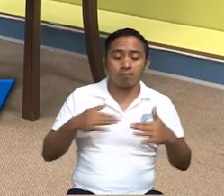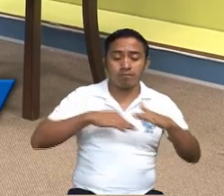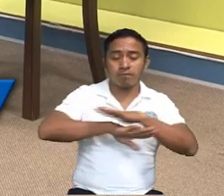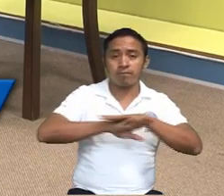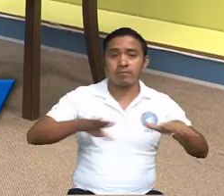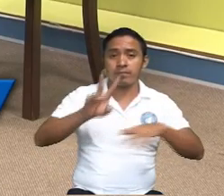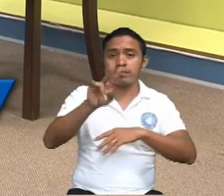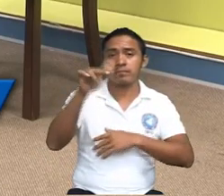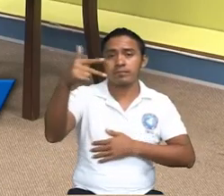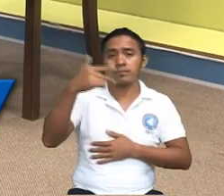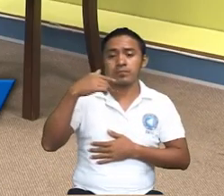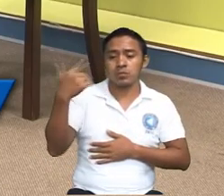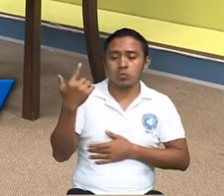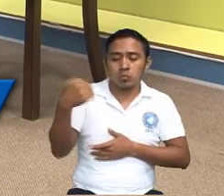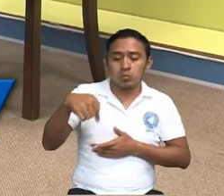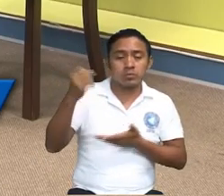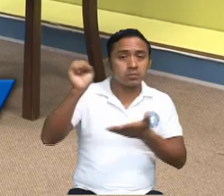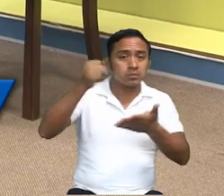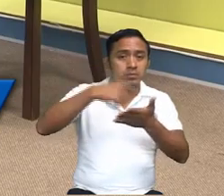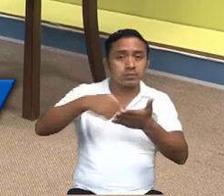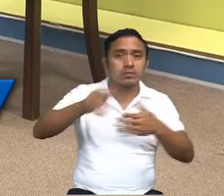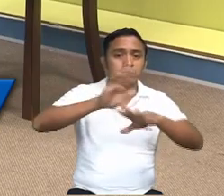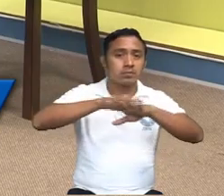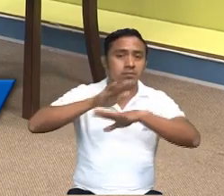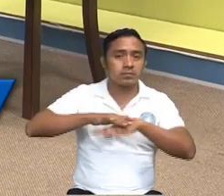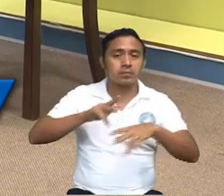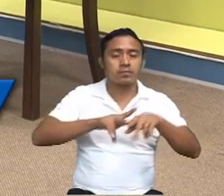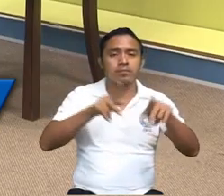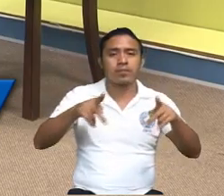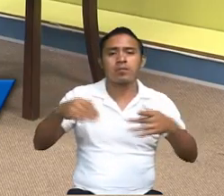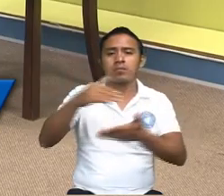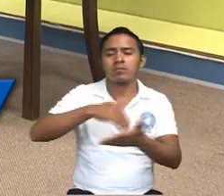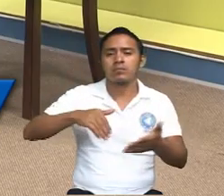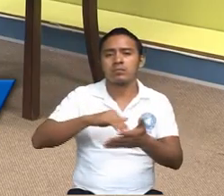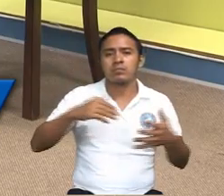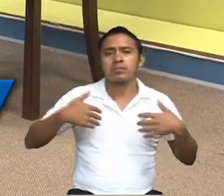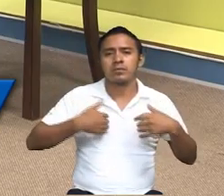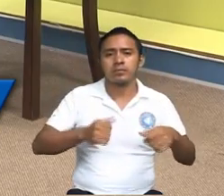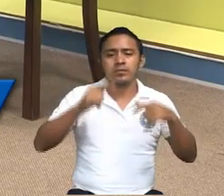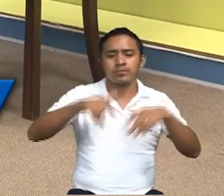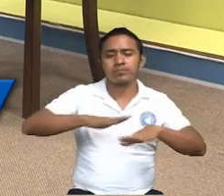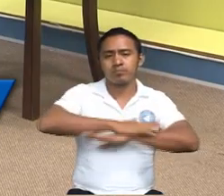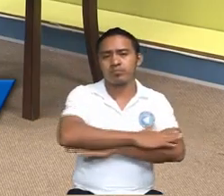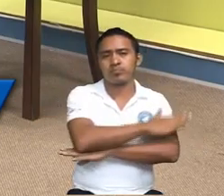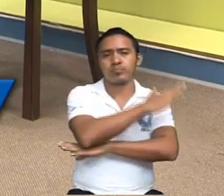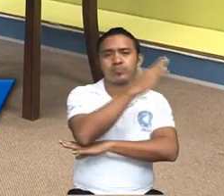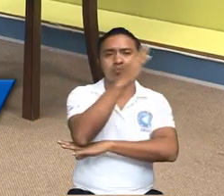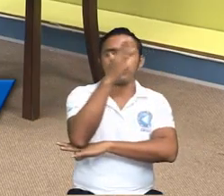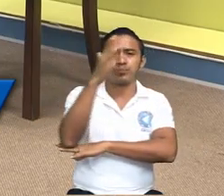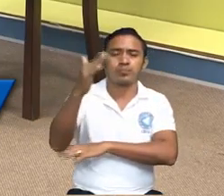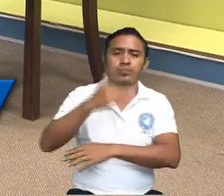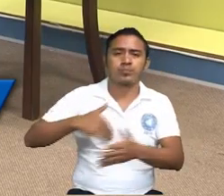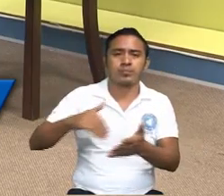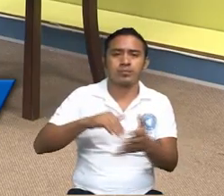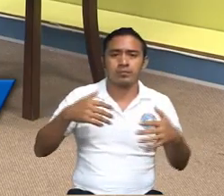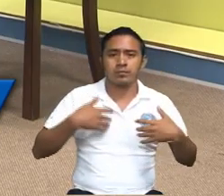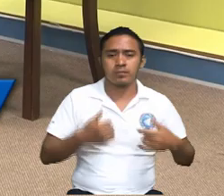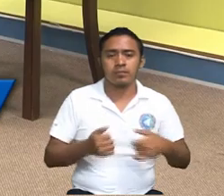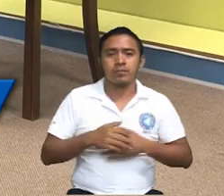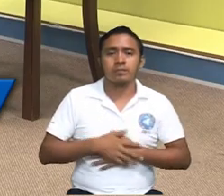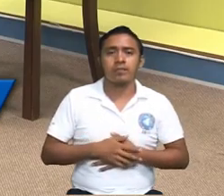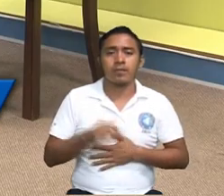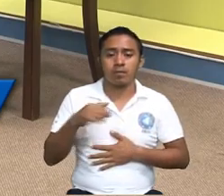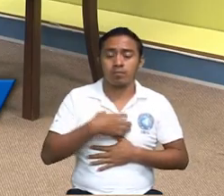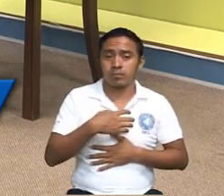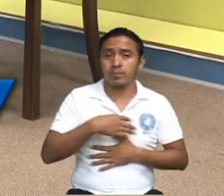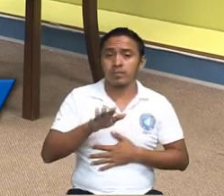28. Entonces el llamado a la población, nosotros tenemos un puesto de vacunación permanente en la unidad de salud, en el